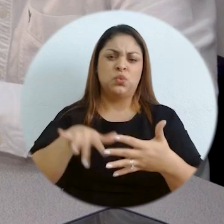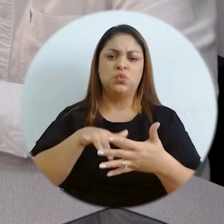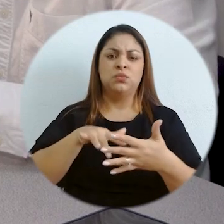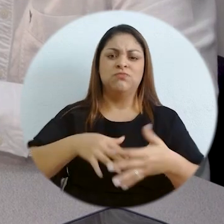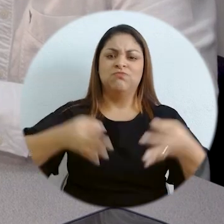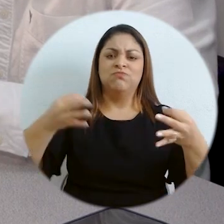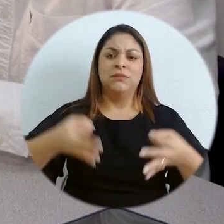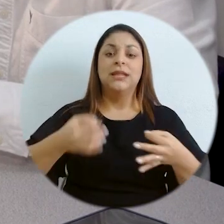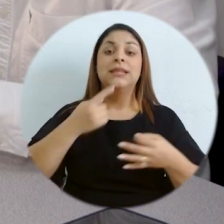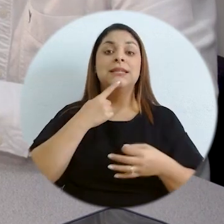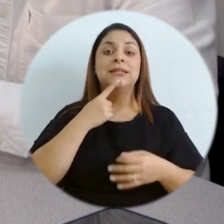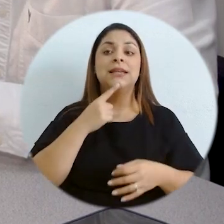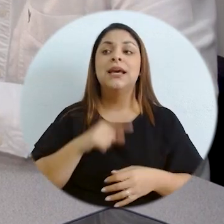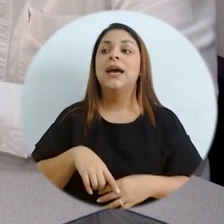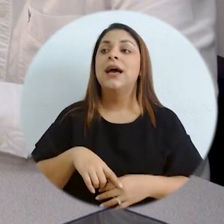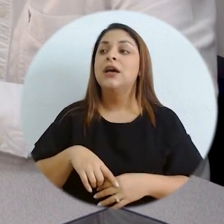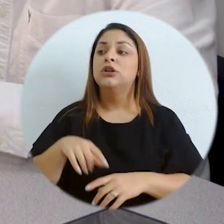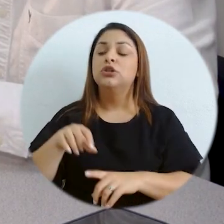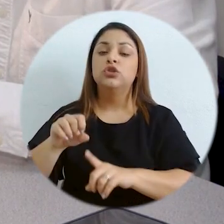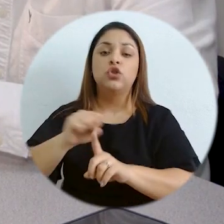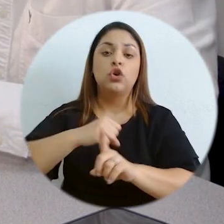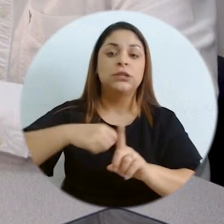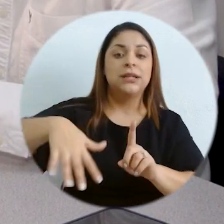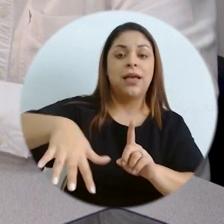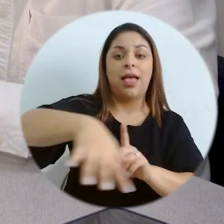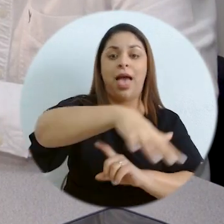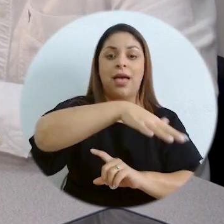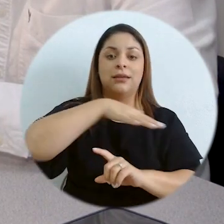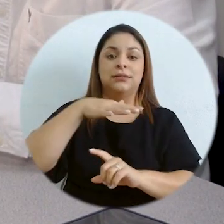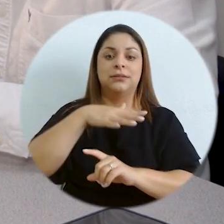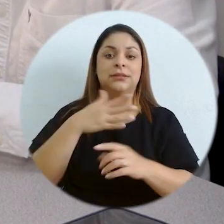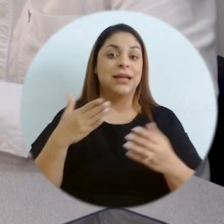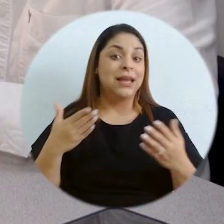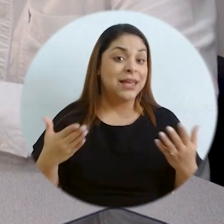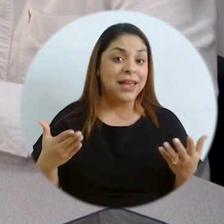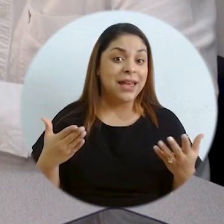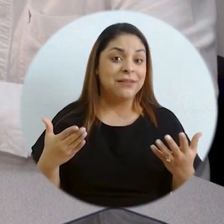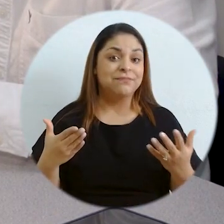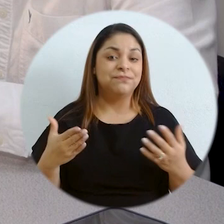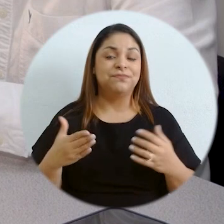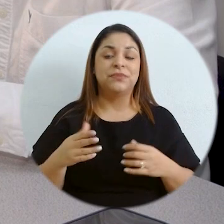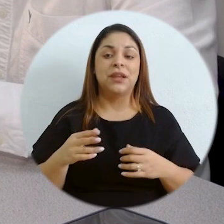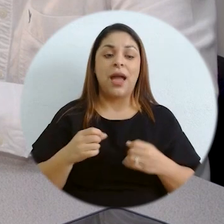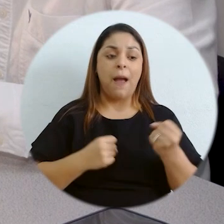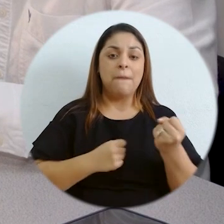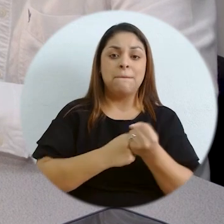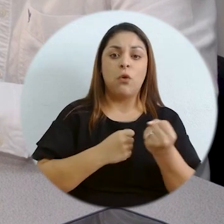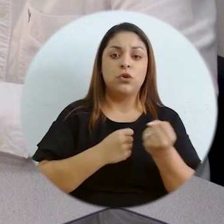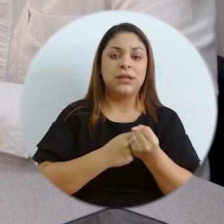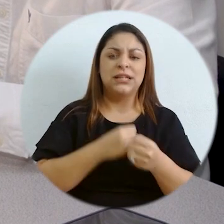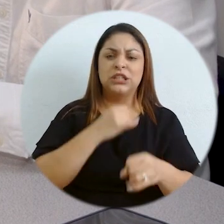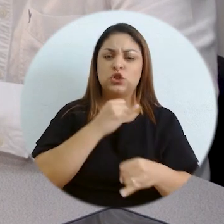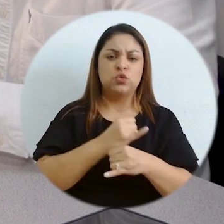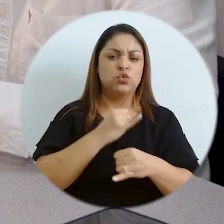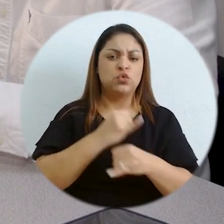empíricos, que las sociedades que apuestan por instituciones abiertas, por instituciones que no son